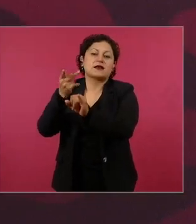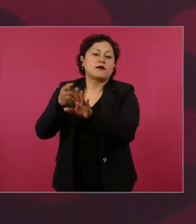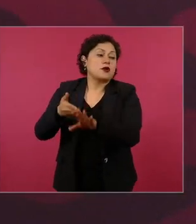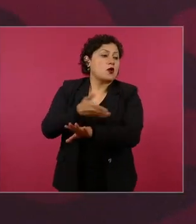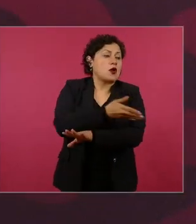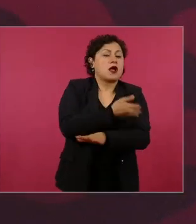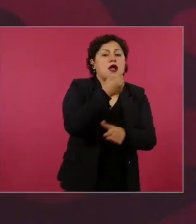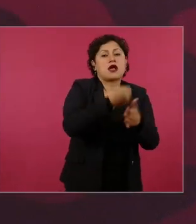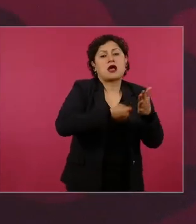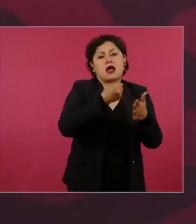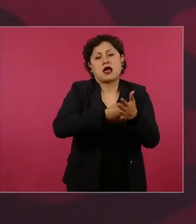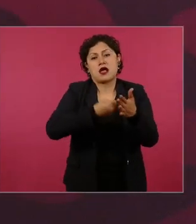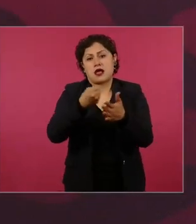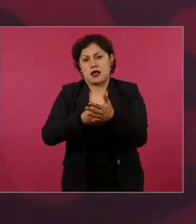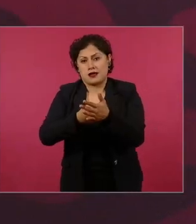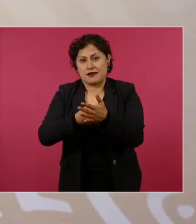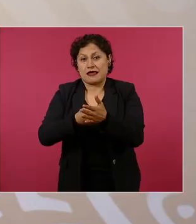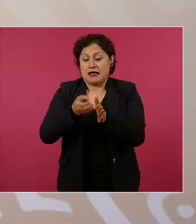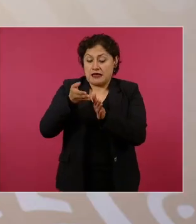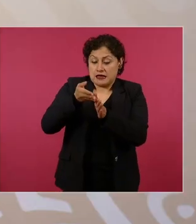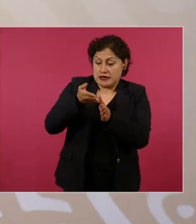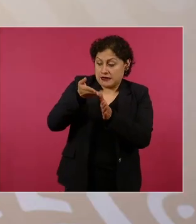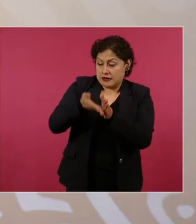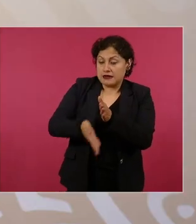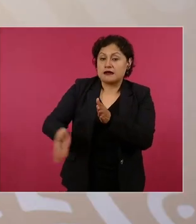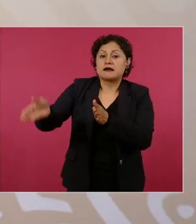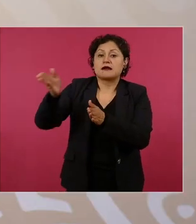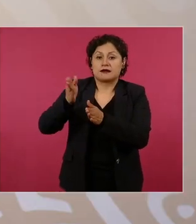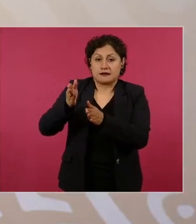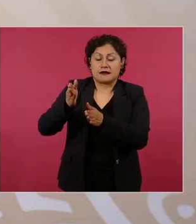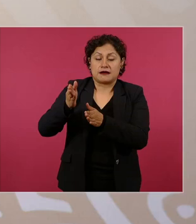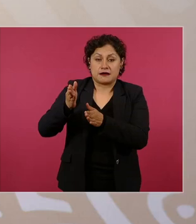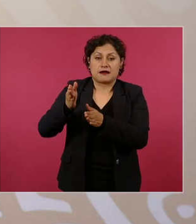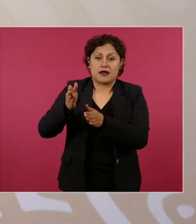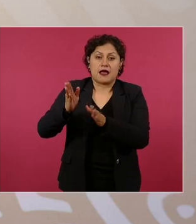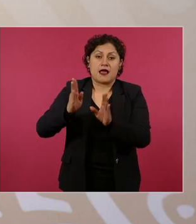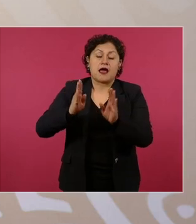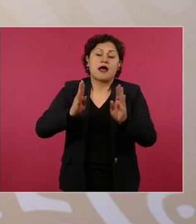que Iturbide. Iturbide quería ponerse la corona